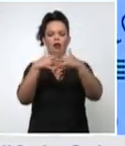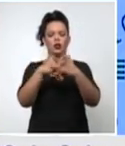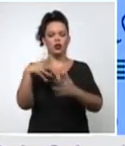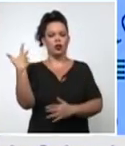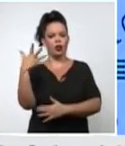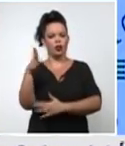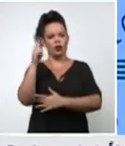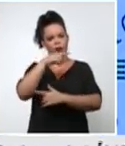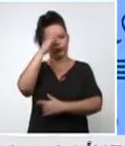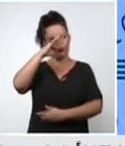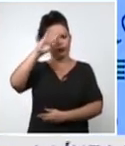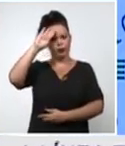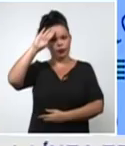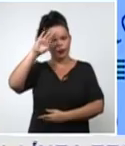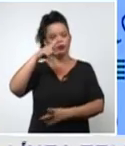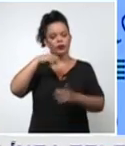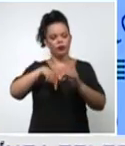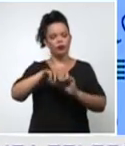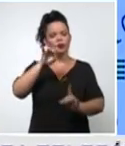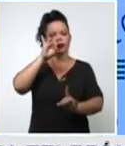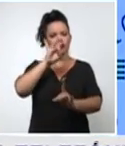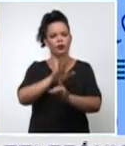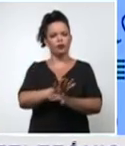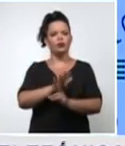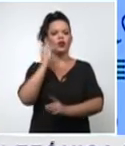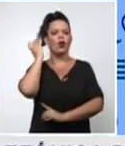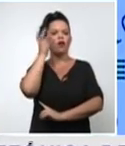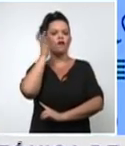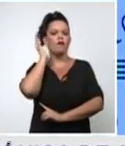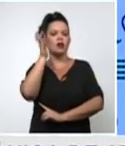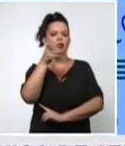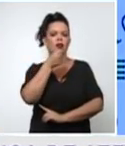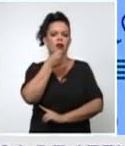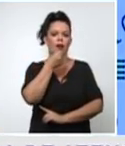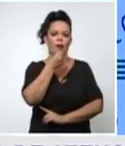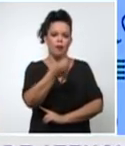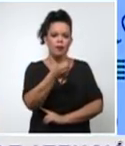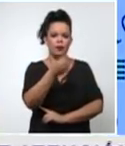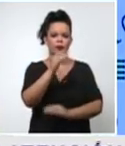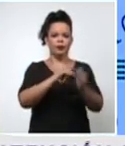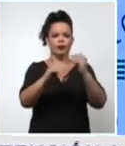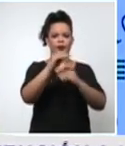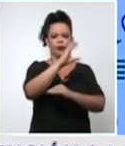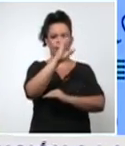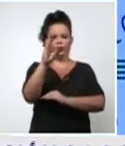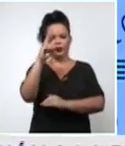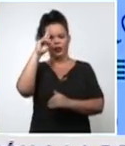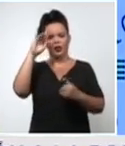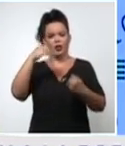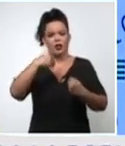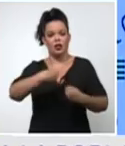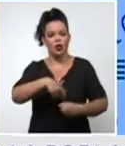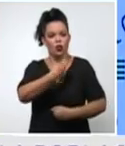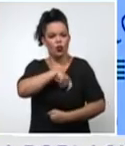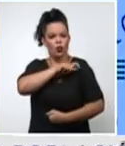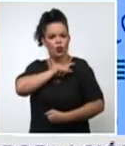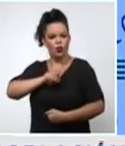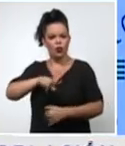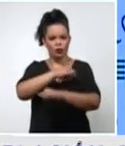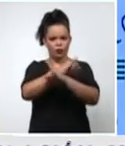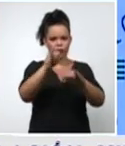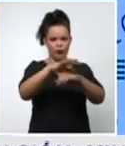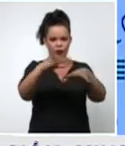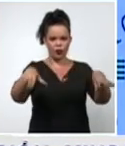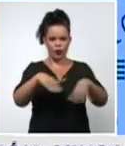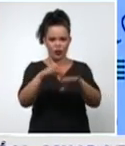De inmediato, iniciamos la conferencia de prensa del Ministerio de Salud Pública sobre la actualización de la situación epidemiológica del